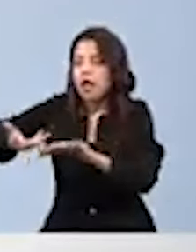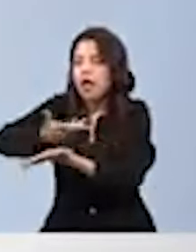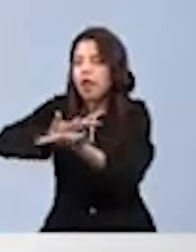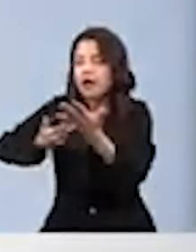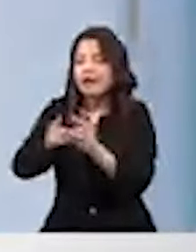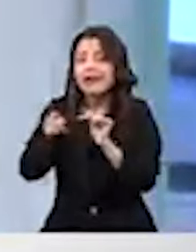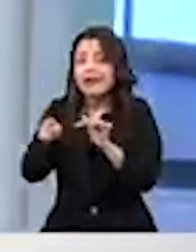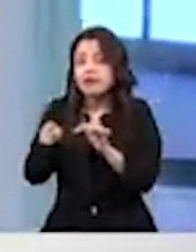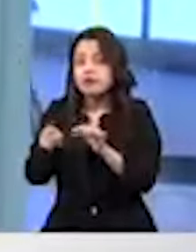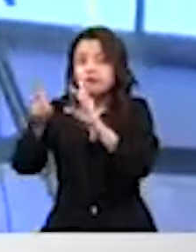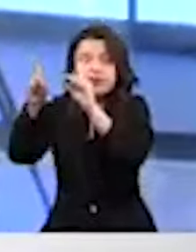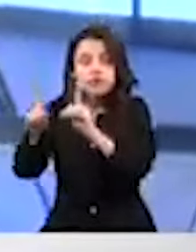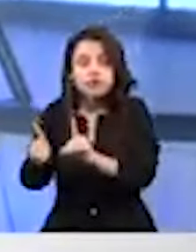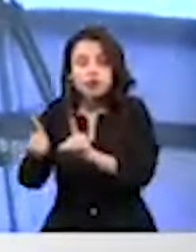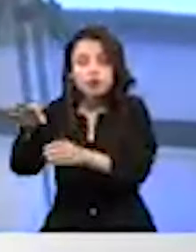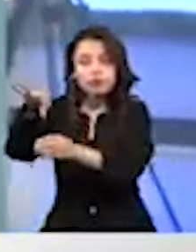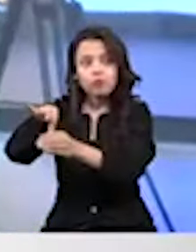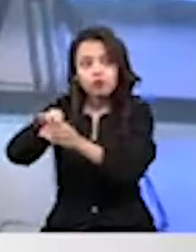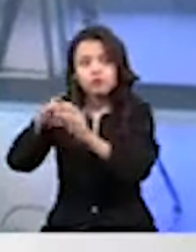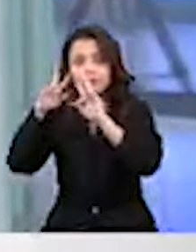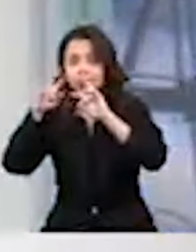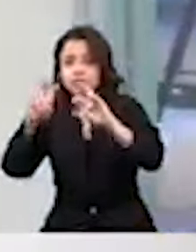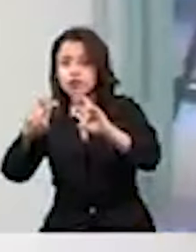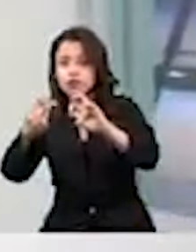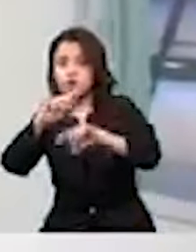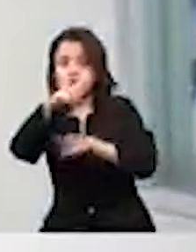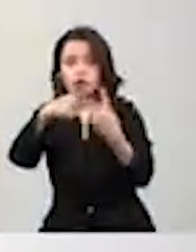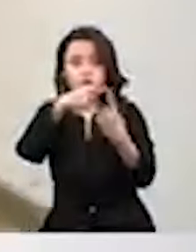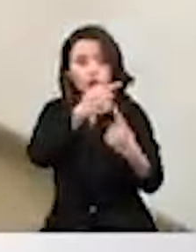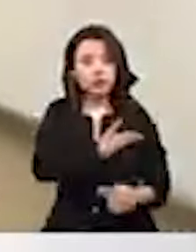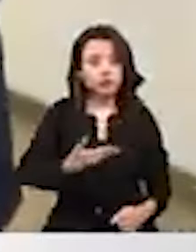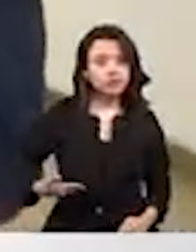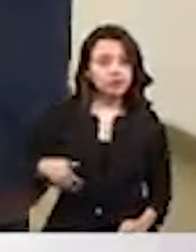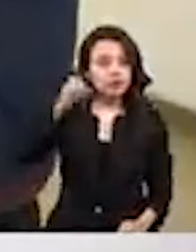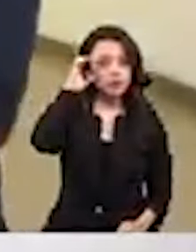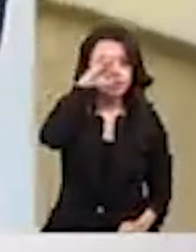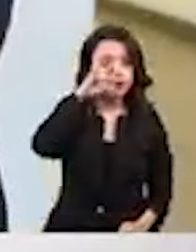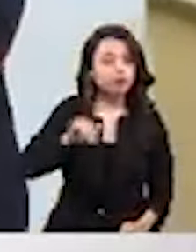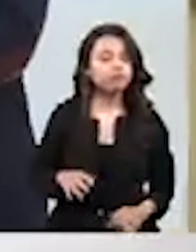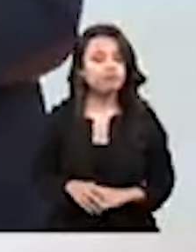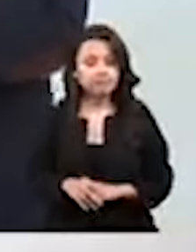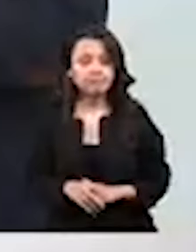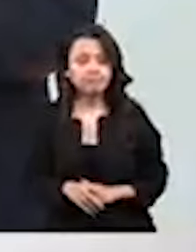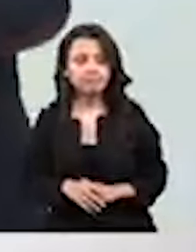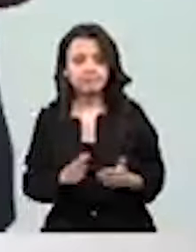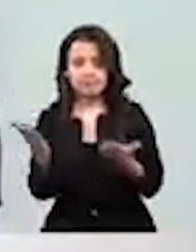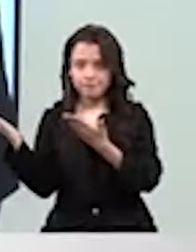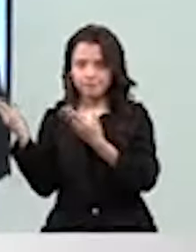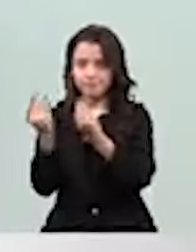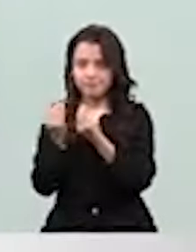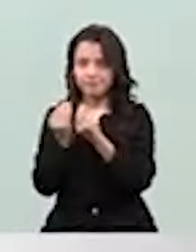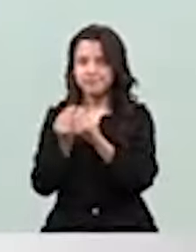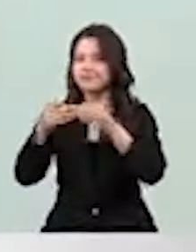futuro de la investigación contra la campaña del presidente Gustavo Petro. Paula Bolívar nos